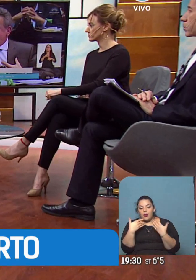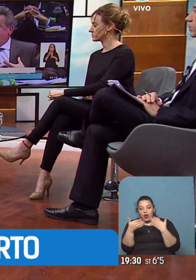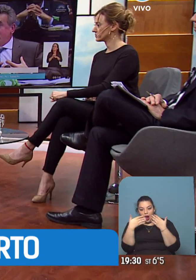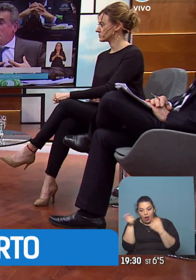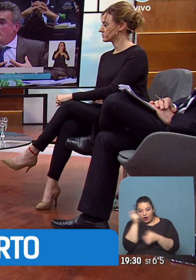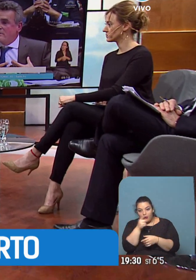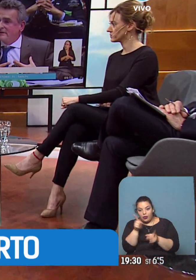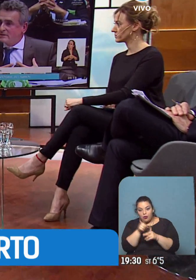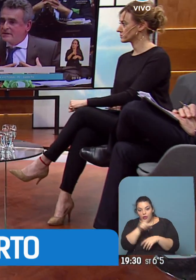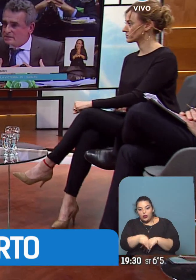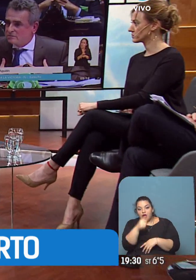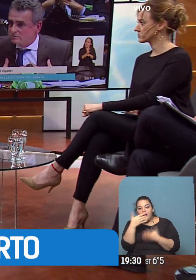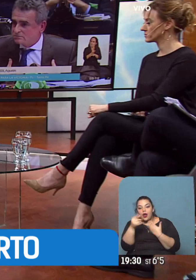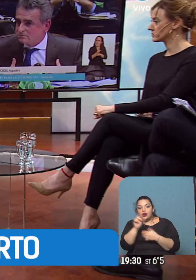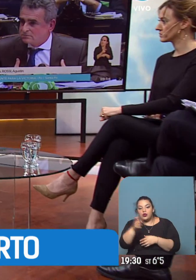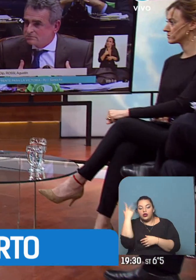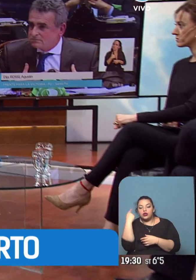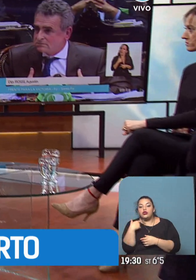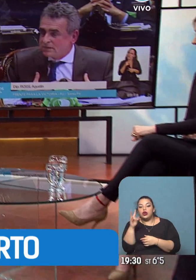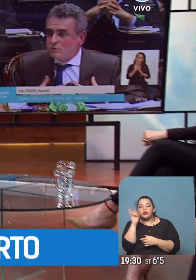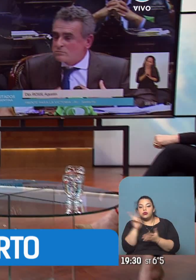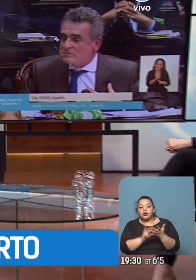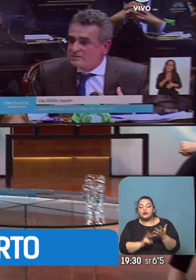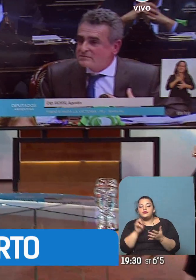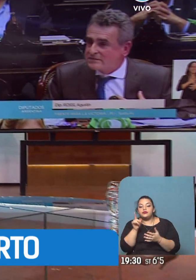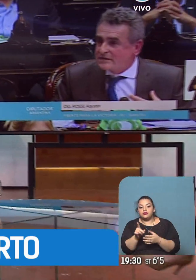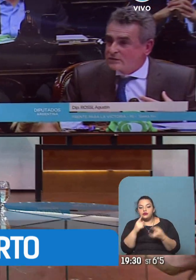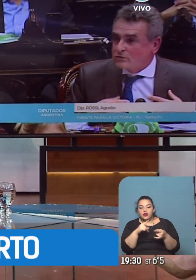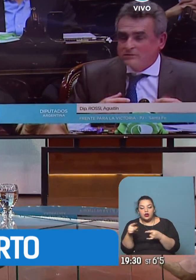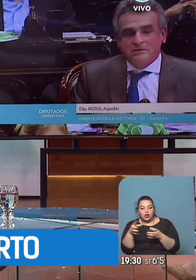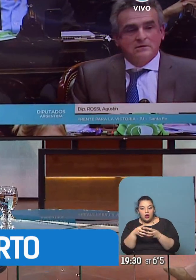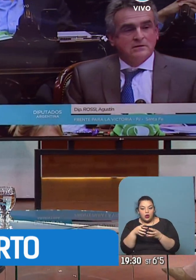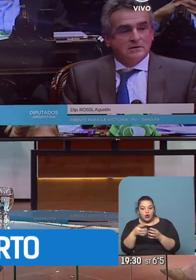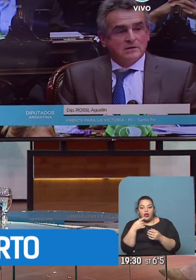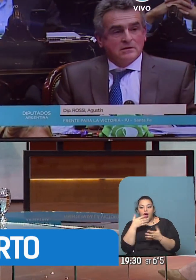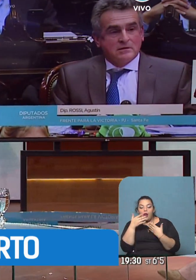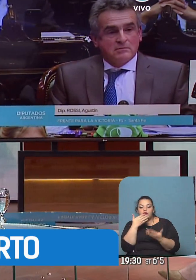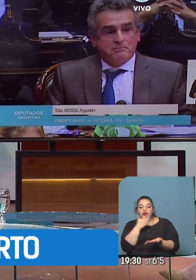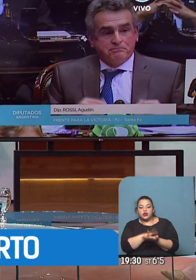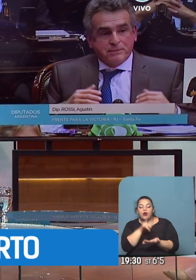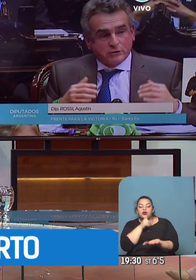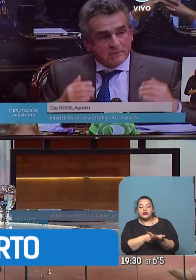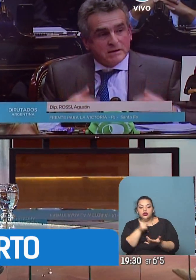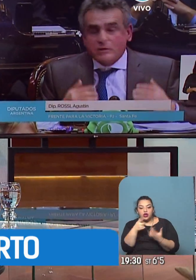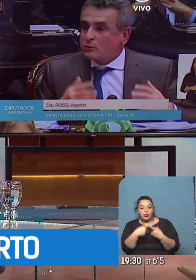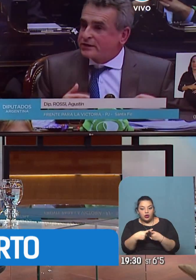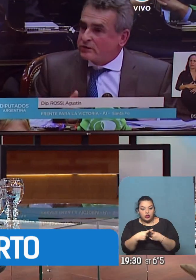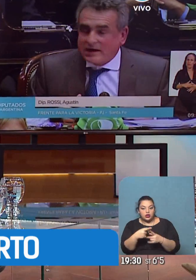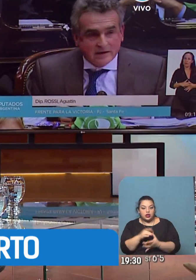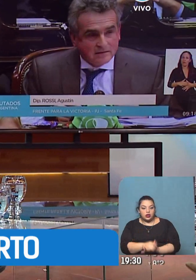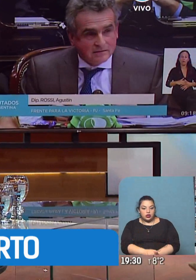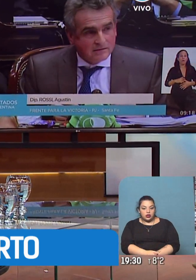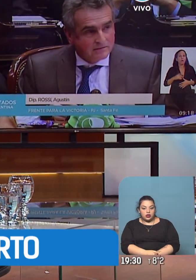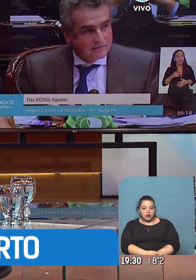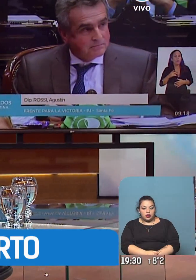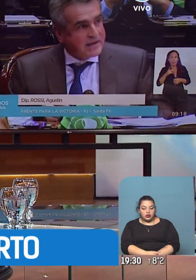por lo que ustedes comentaban, yo también lo leí, ¿no? Que los distintos bloques plantearon la decisión política de tratarlo rápidamente, también haciéndose